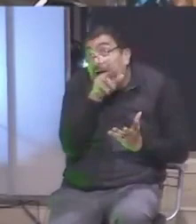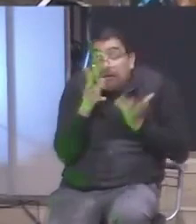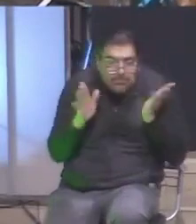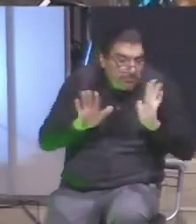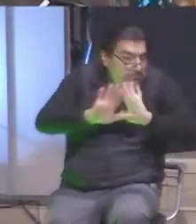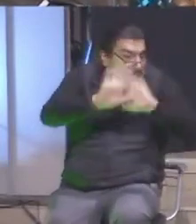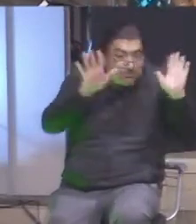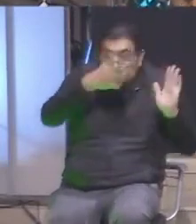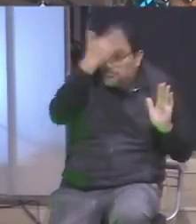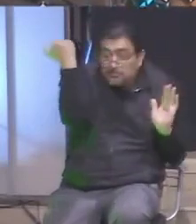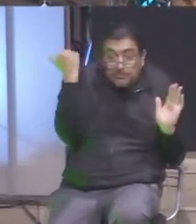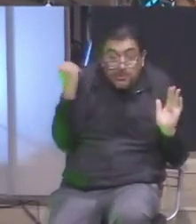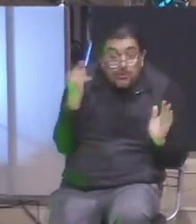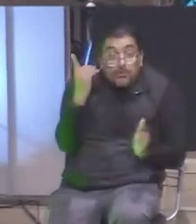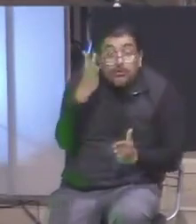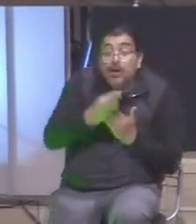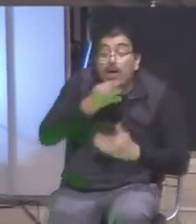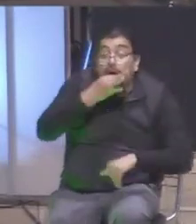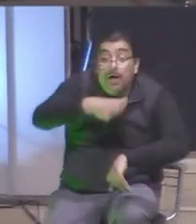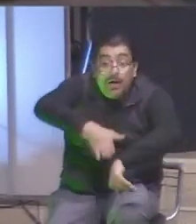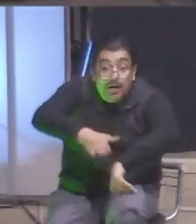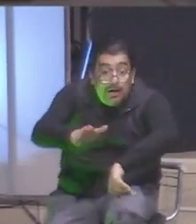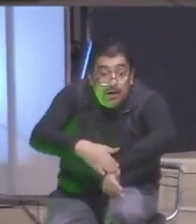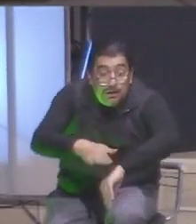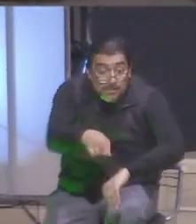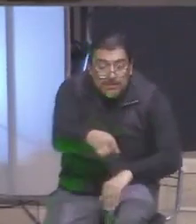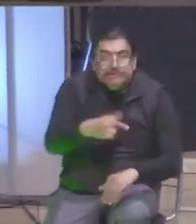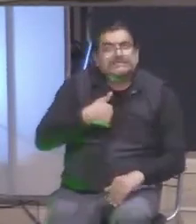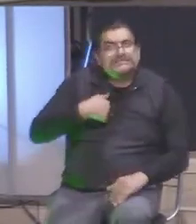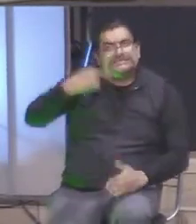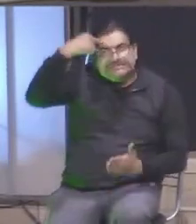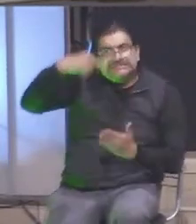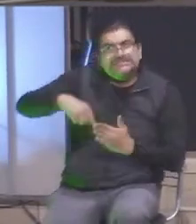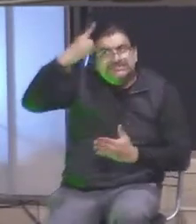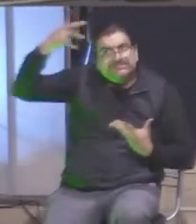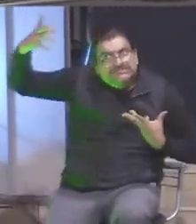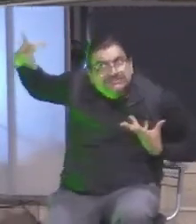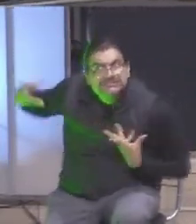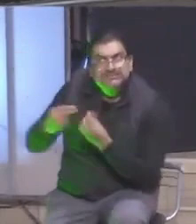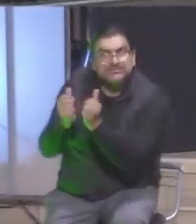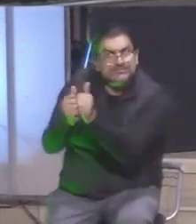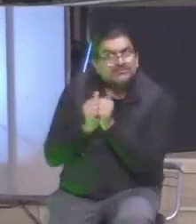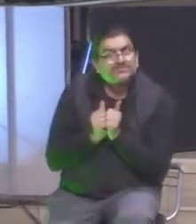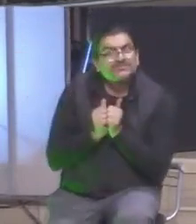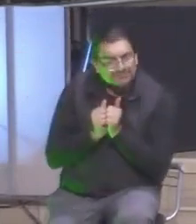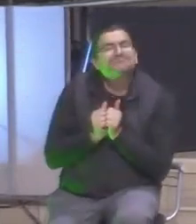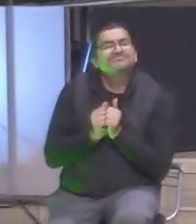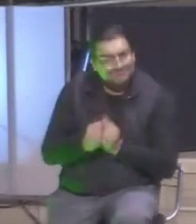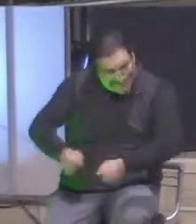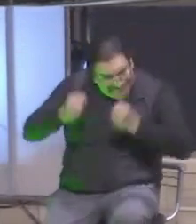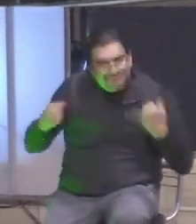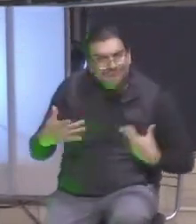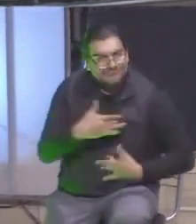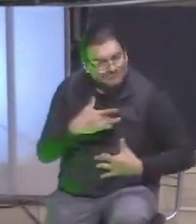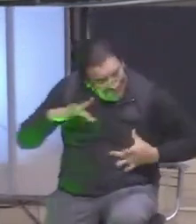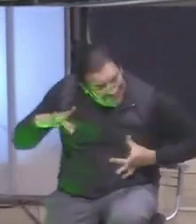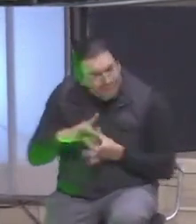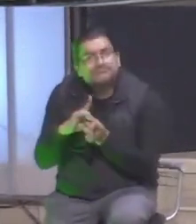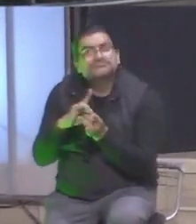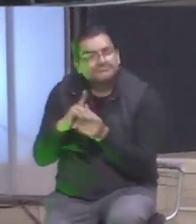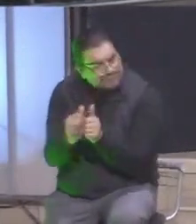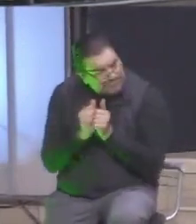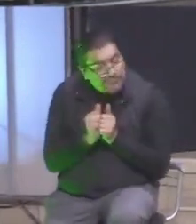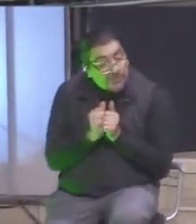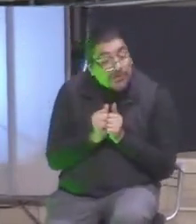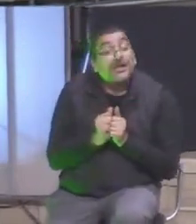desesperación Lo único que te puedo decir es que si tú tomas el día de hoy a Dios en tu vida lo tomas en cuenta en tu corazón